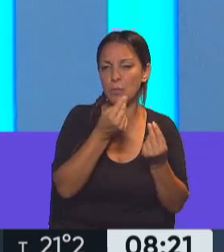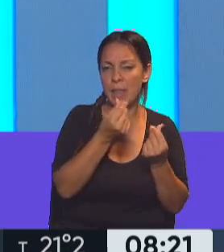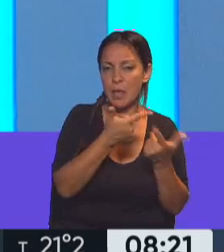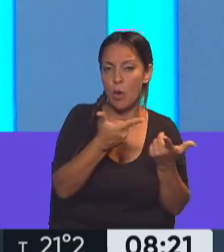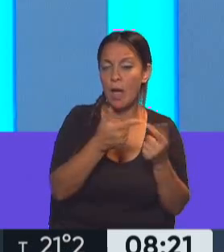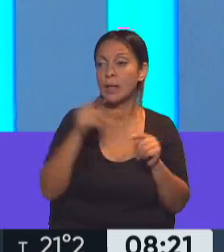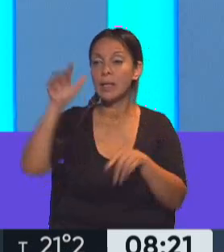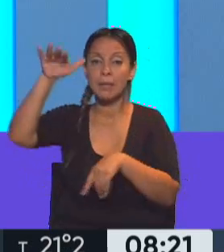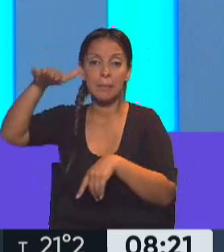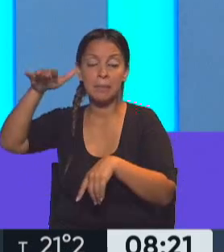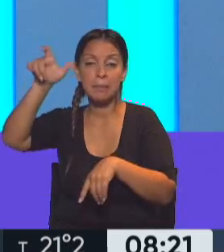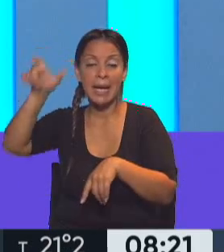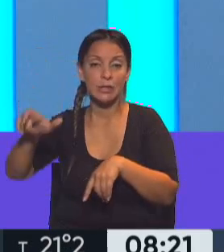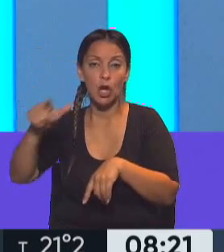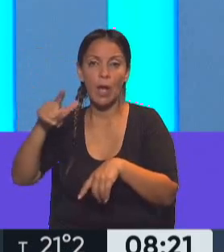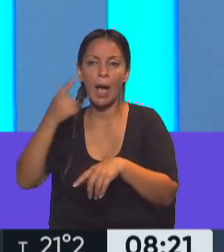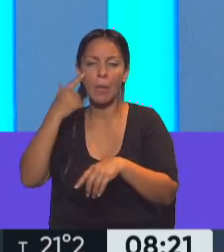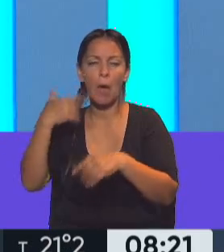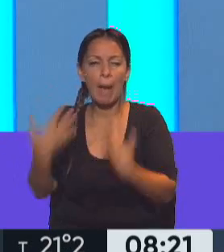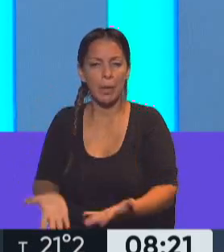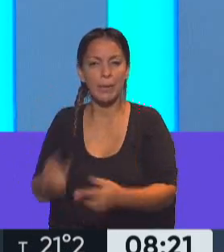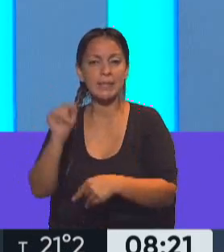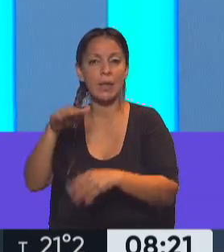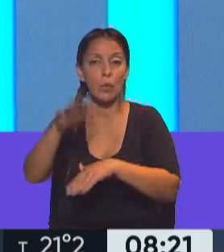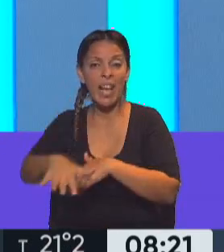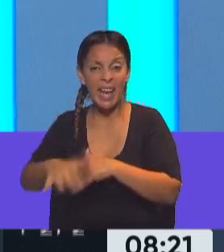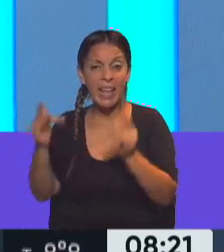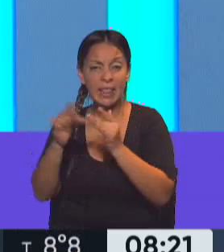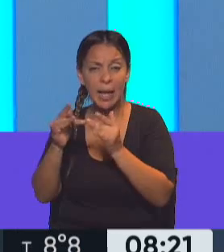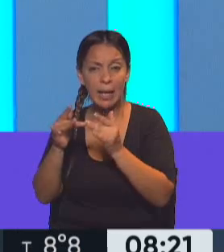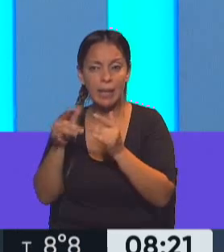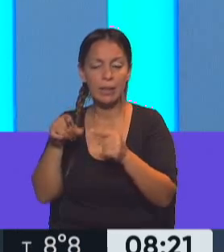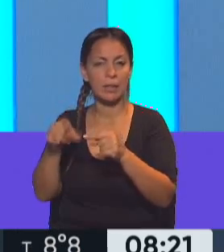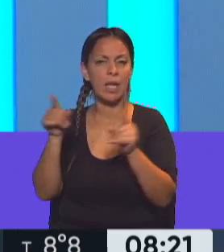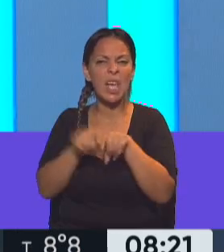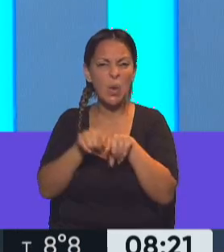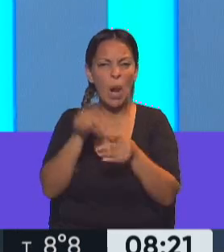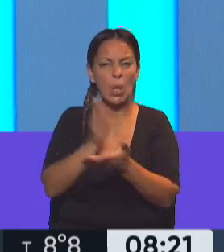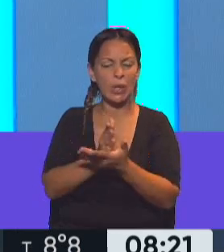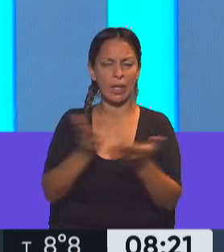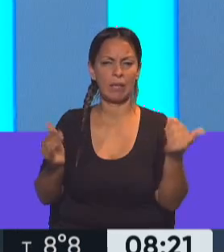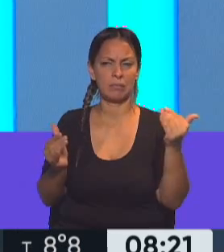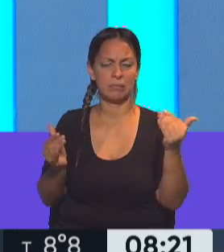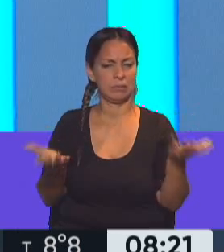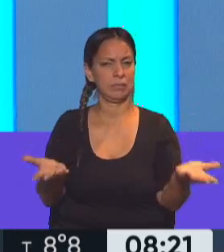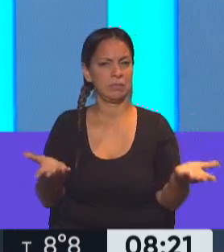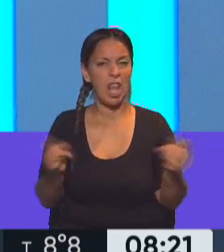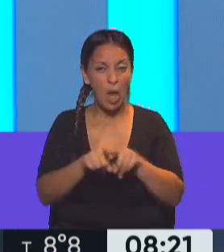emite un cheque sin fondos o que se case ilegalmente. Trazo el paralelismo para que también nos interpelemos como sociedad ahora de cómo es esto